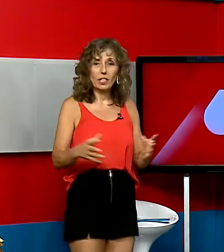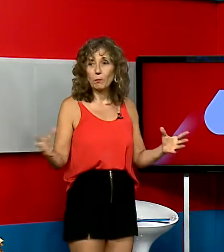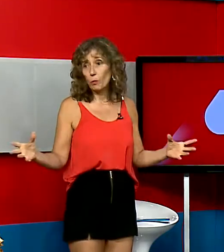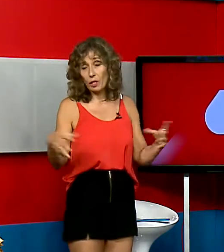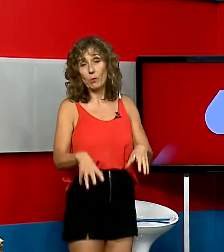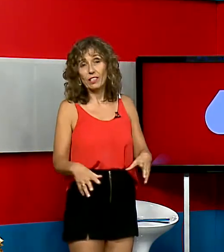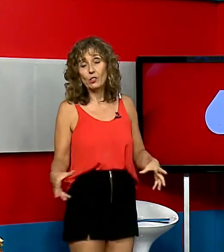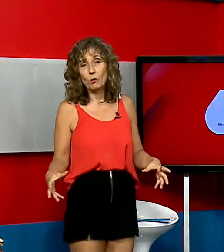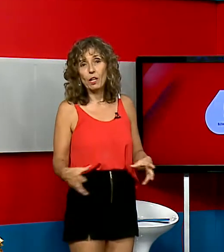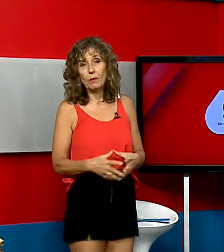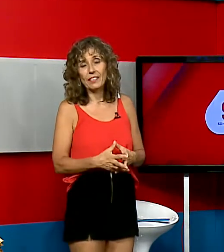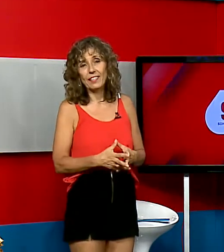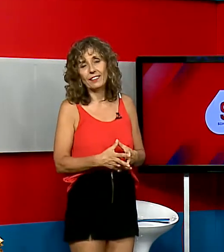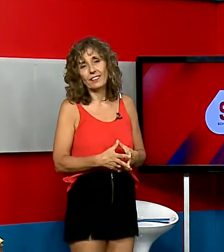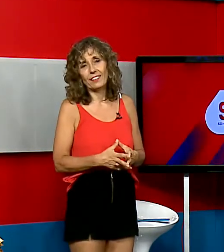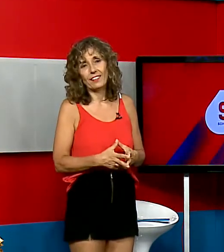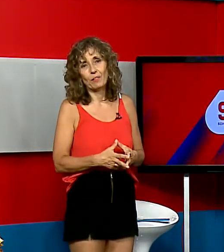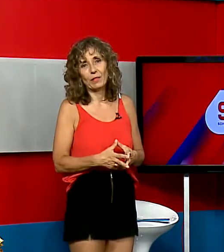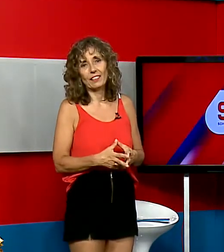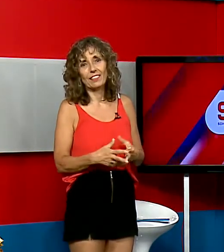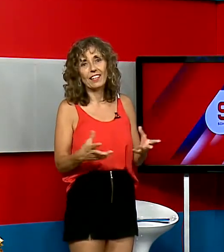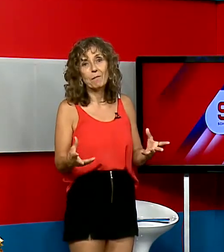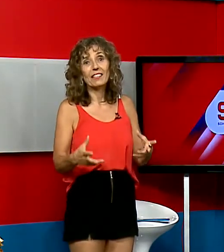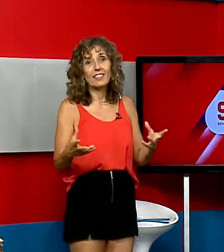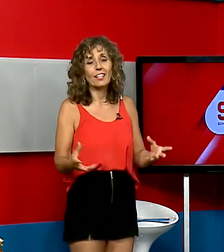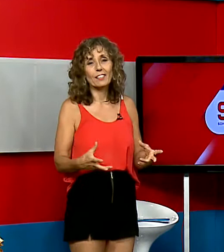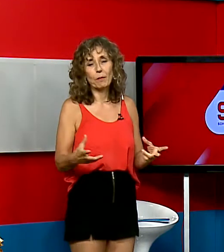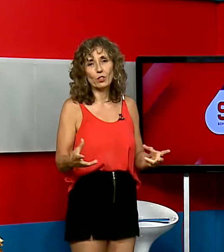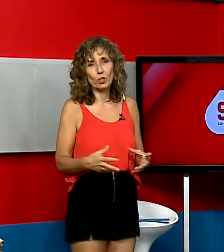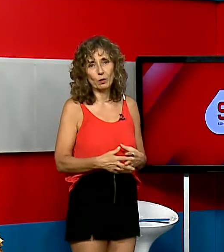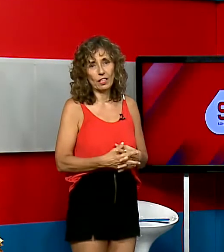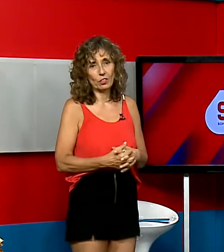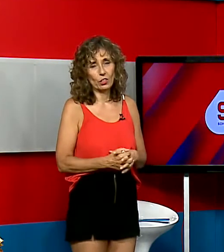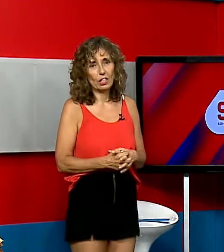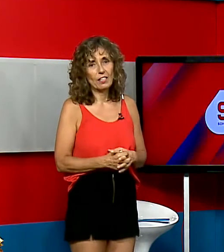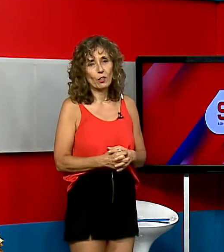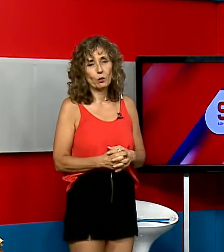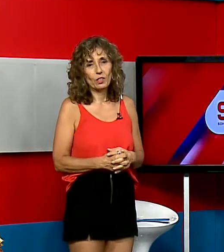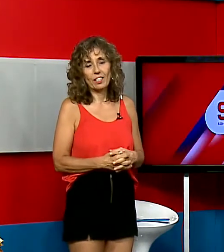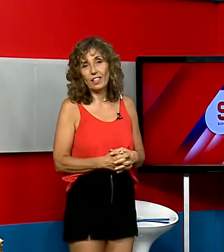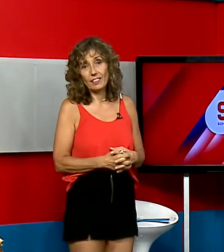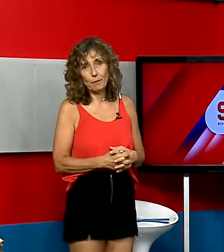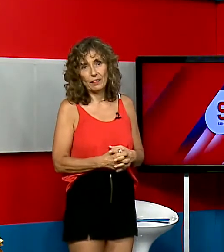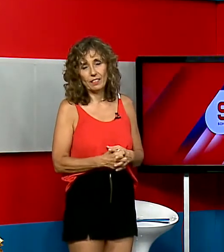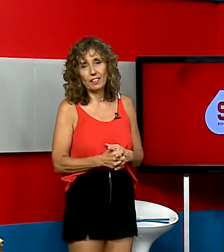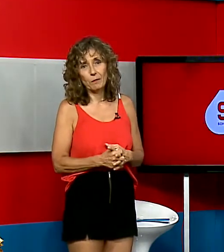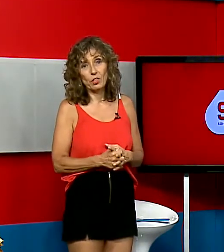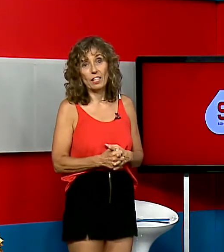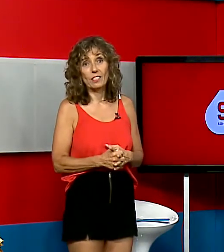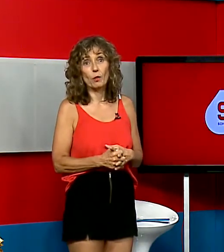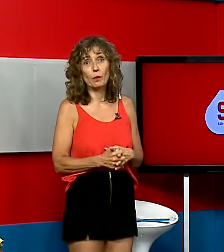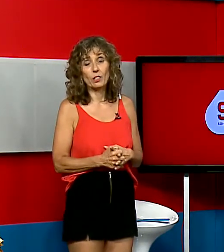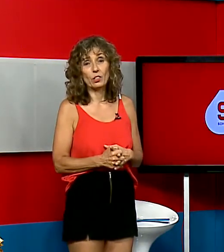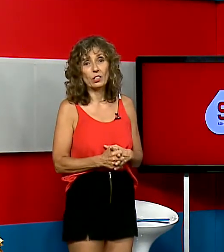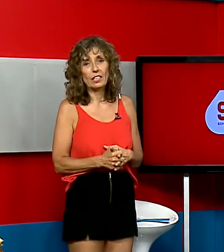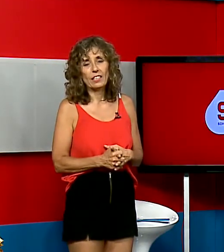Formando un equipo, por ejemplo, aquí en Somos La Plata, para tratar de mantener este espacio de comunicación con ustedes diariamente. Así que estamos